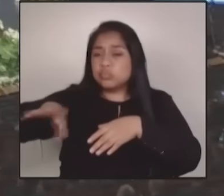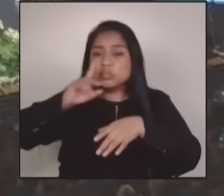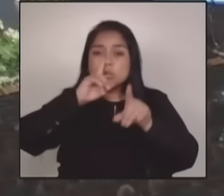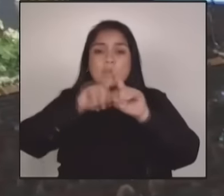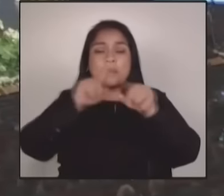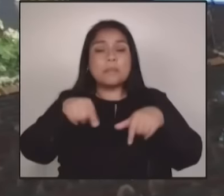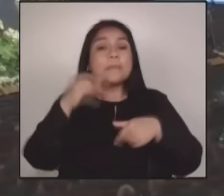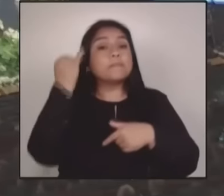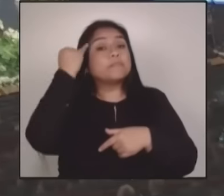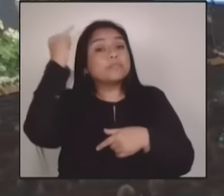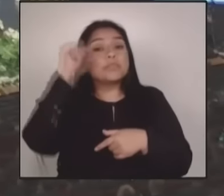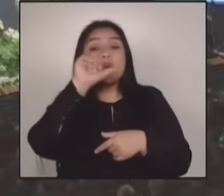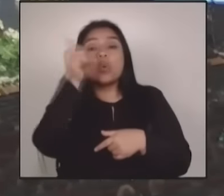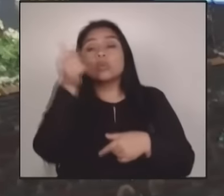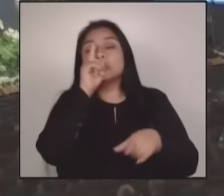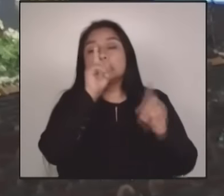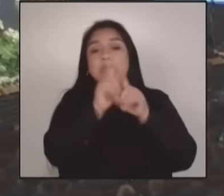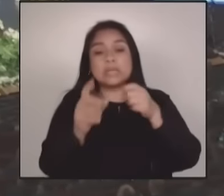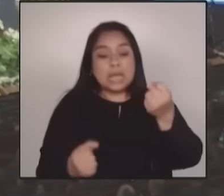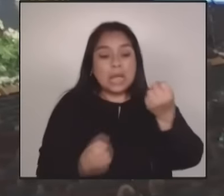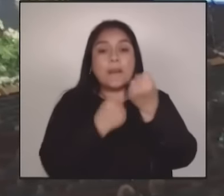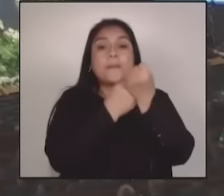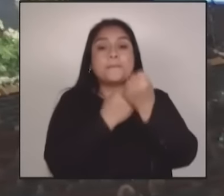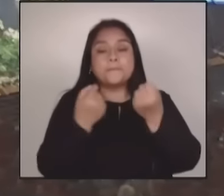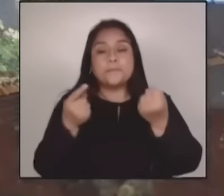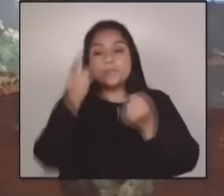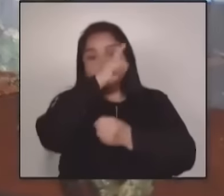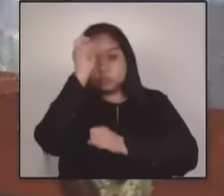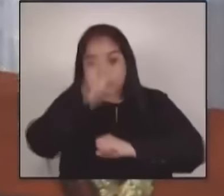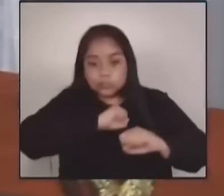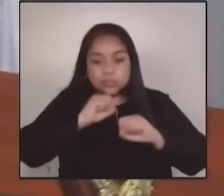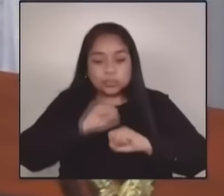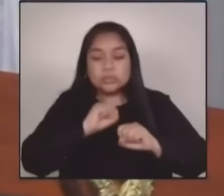la generación de empleo y el aumento de la producción.